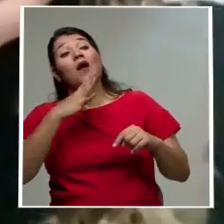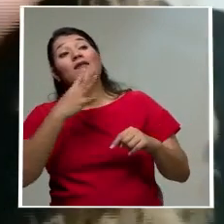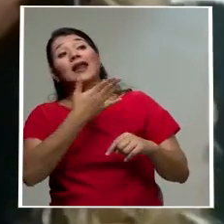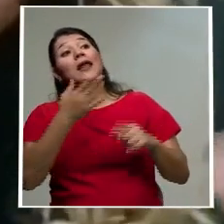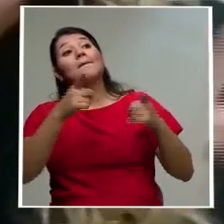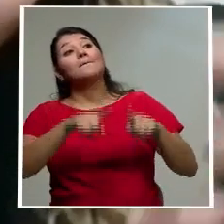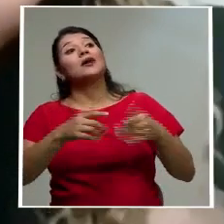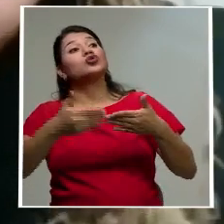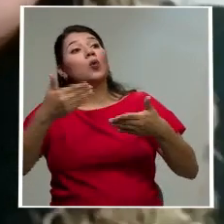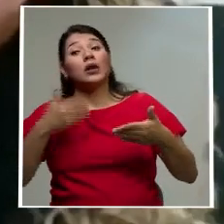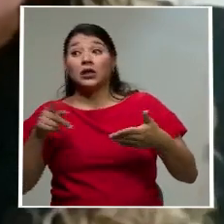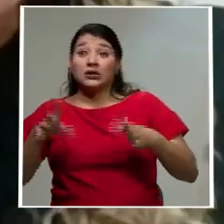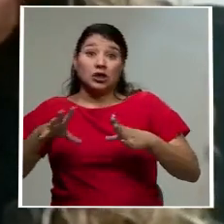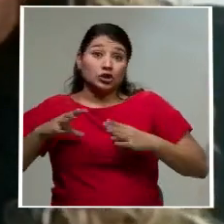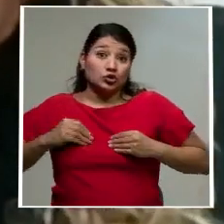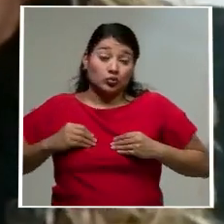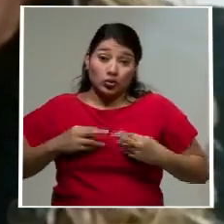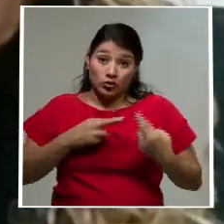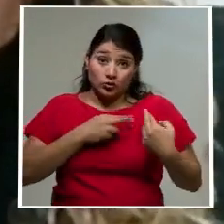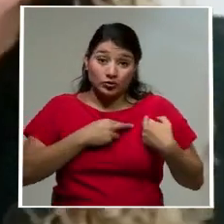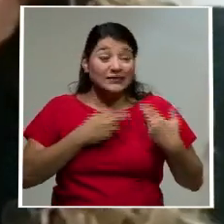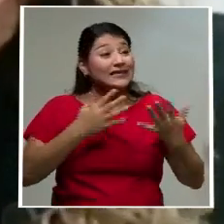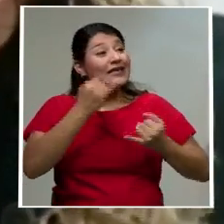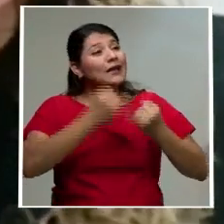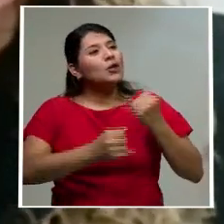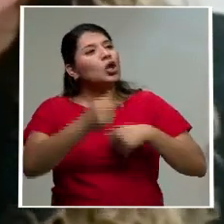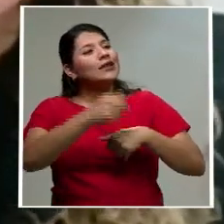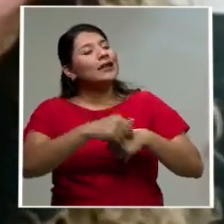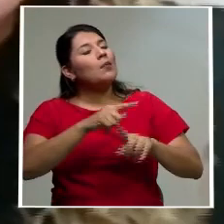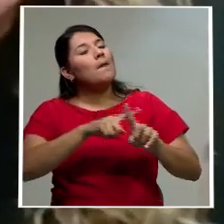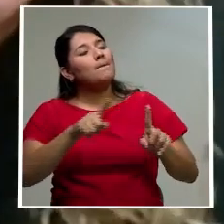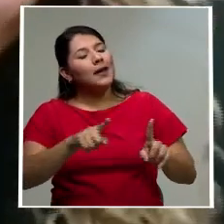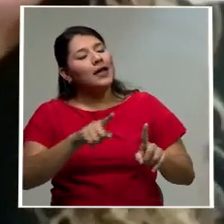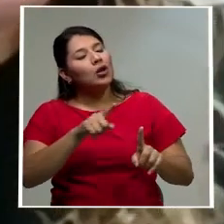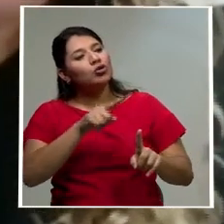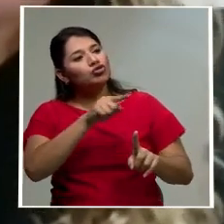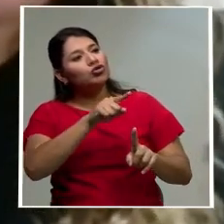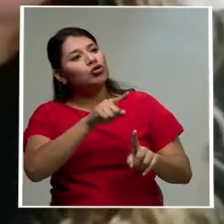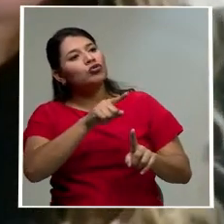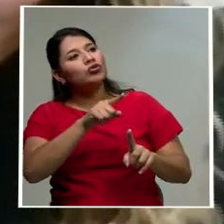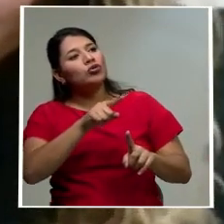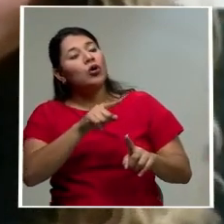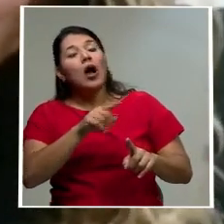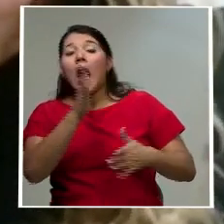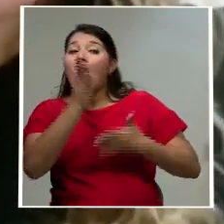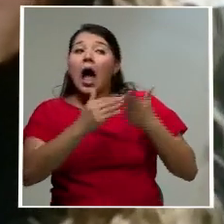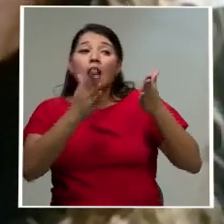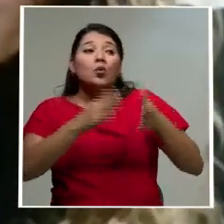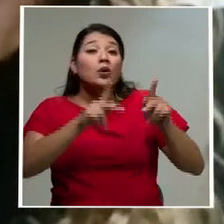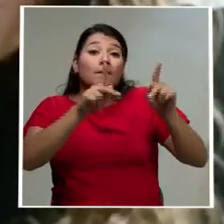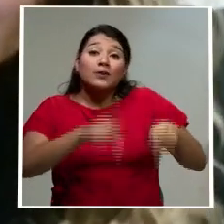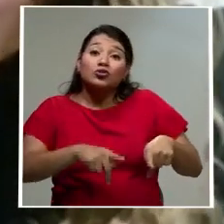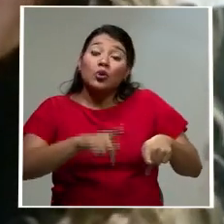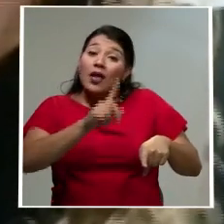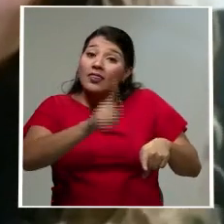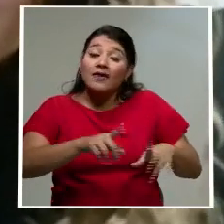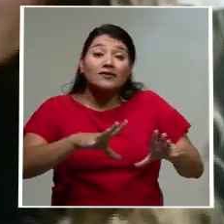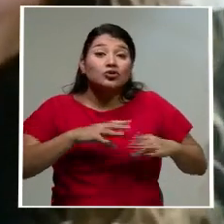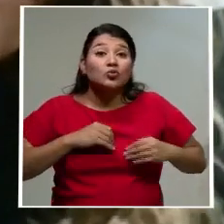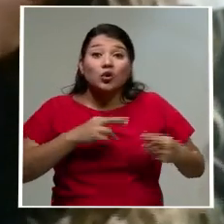Diputada, se nos acabó el tiempo, pero me quedo con esa frase. Alguien tiene que dar cuentas de lo que